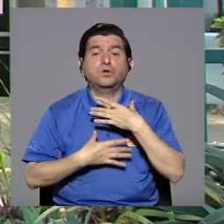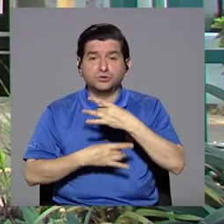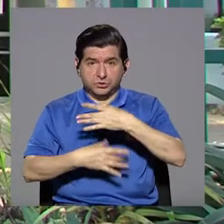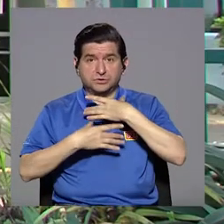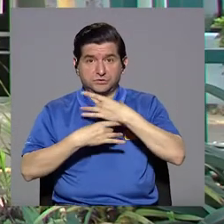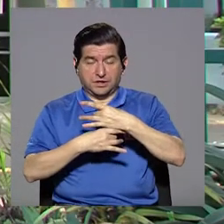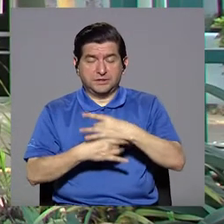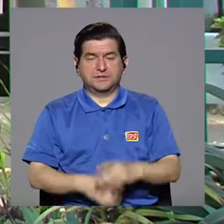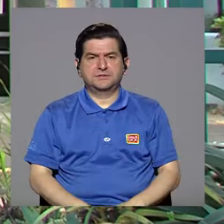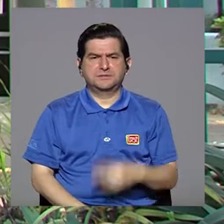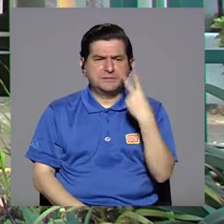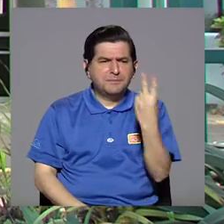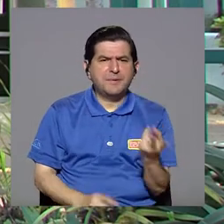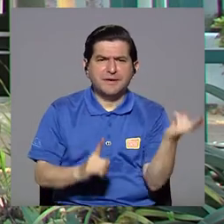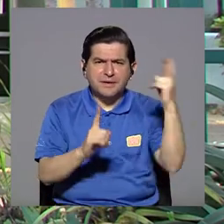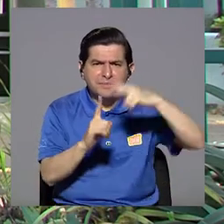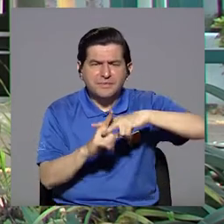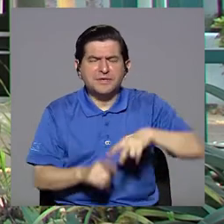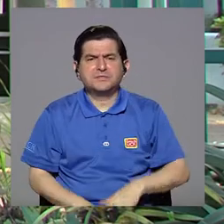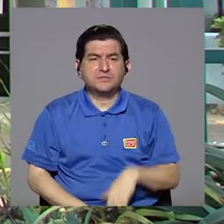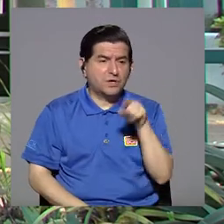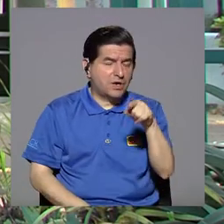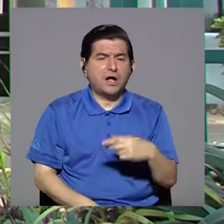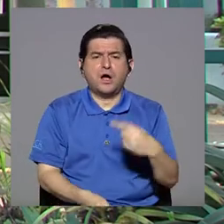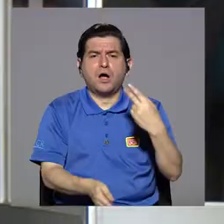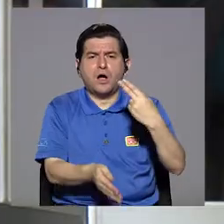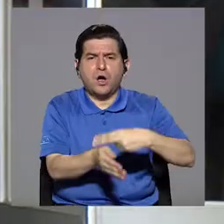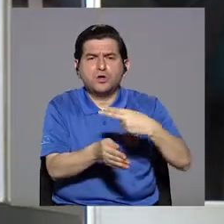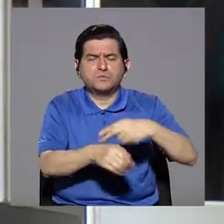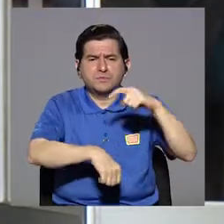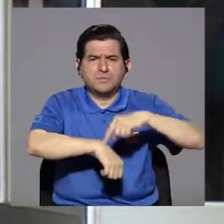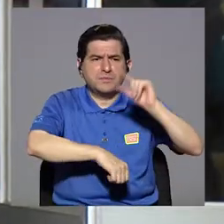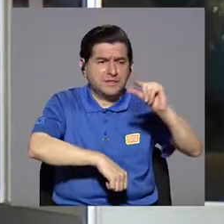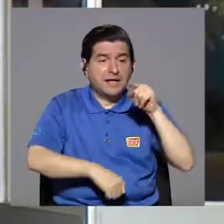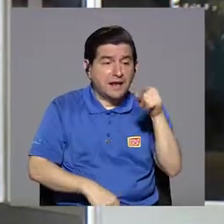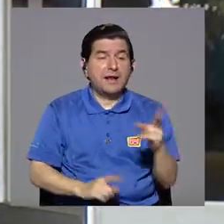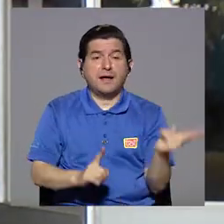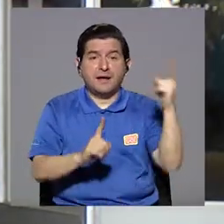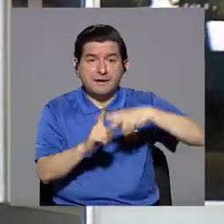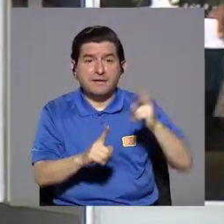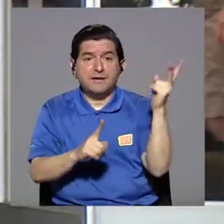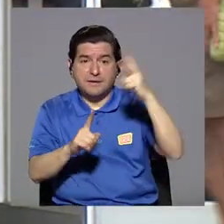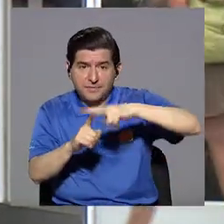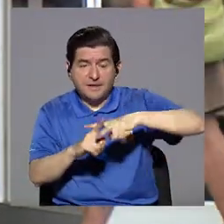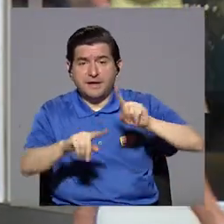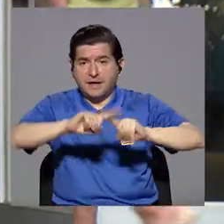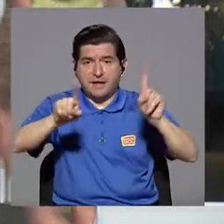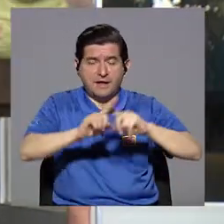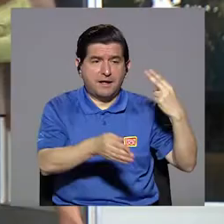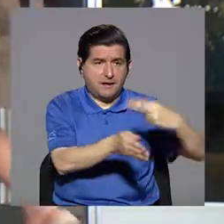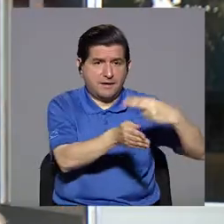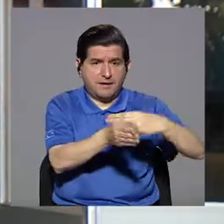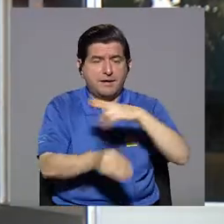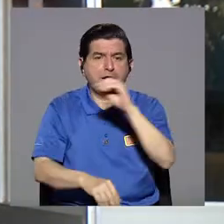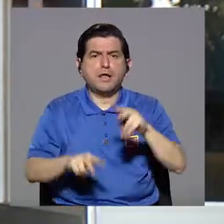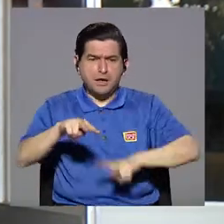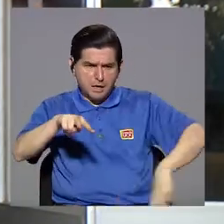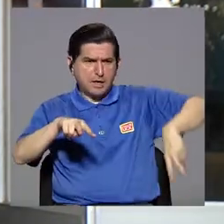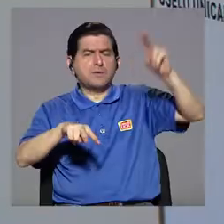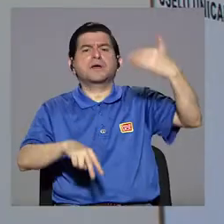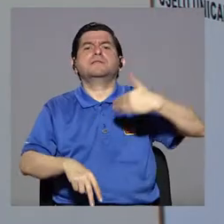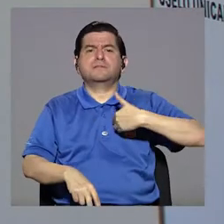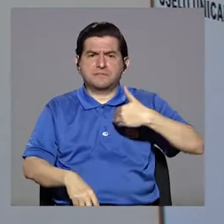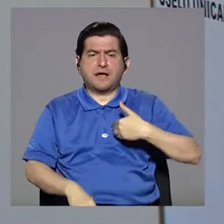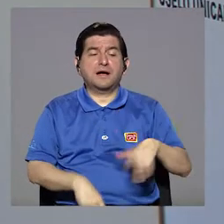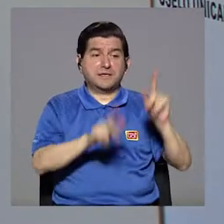llamó mucho la atención fue ver la implementación del hospital de ella que se estaba haciendo en estos hospitales sobre todo en las grandes ventajas